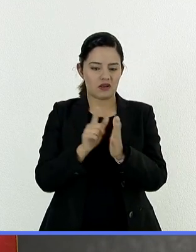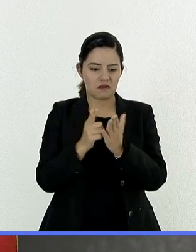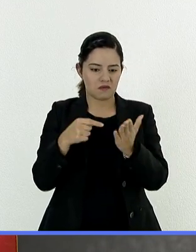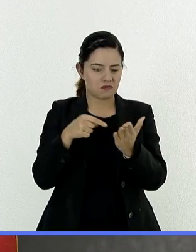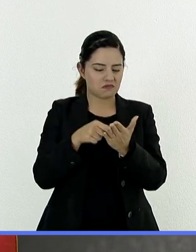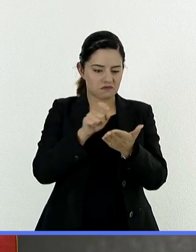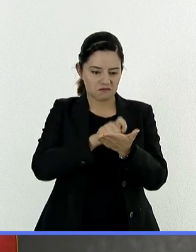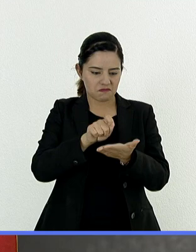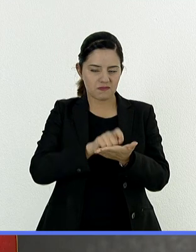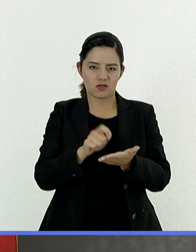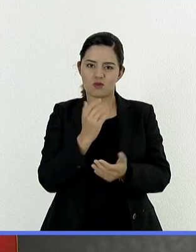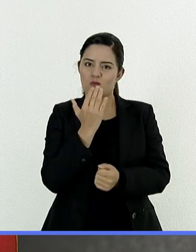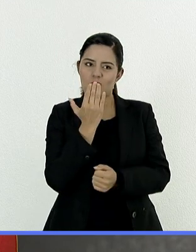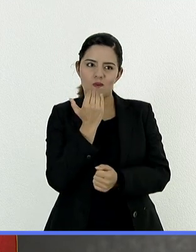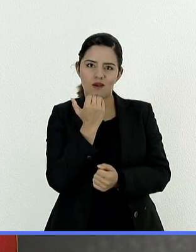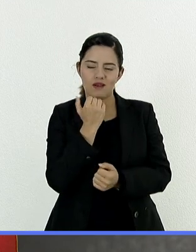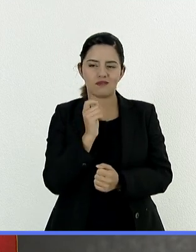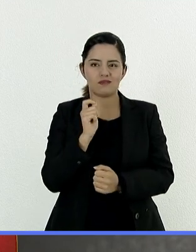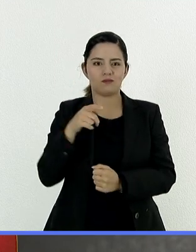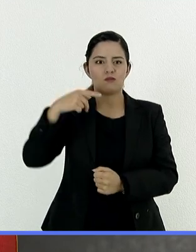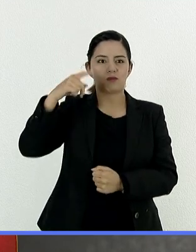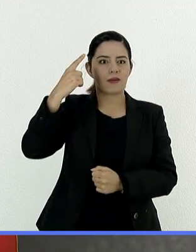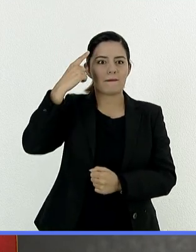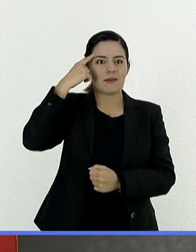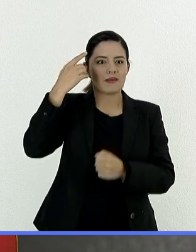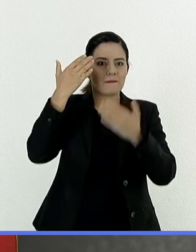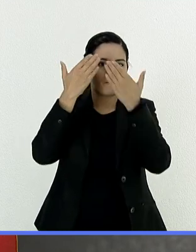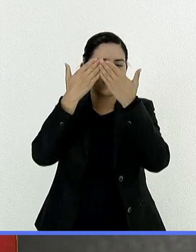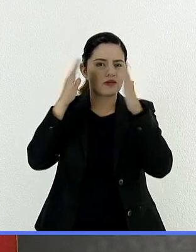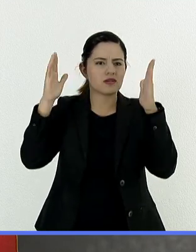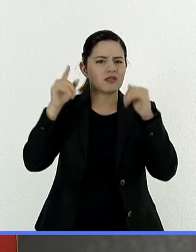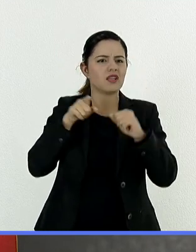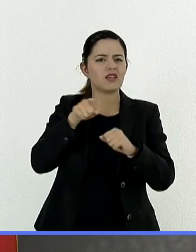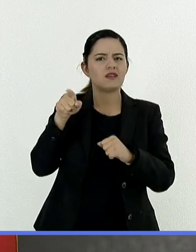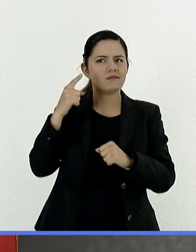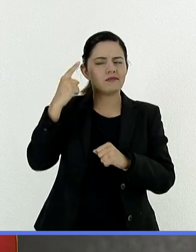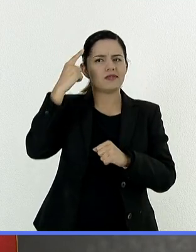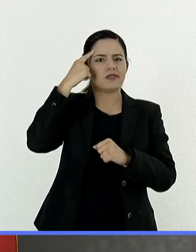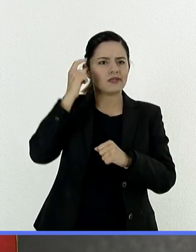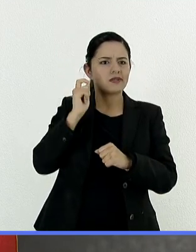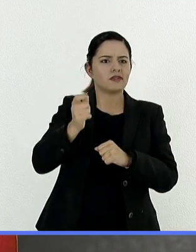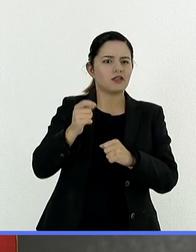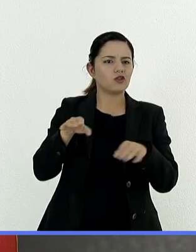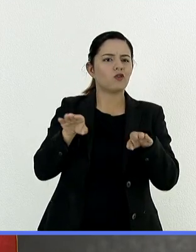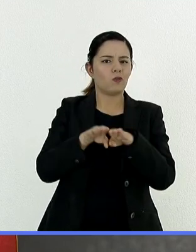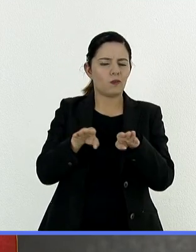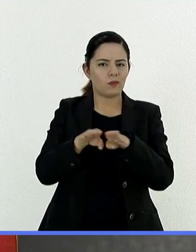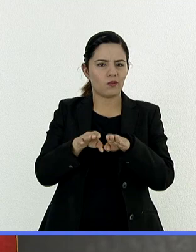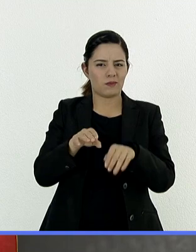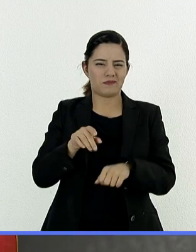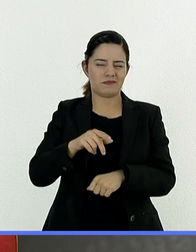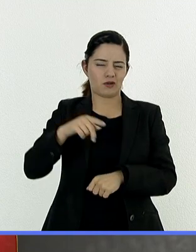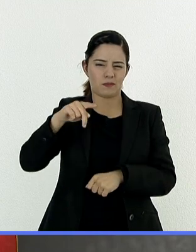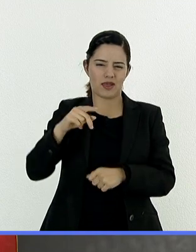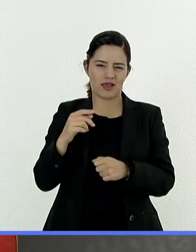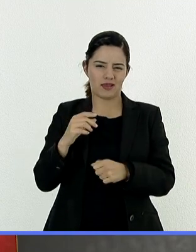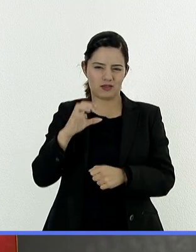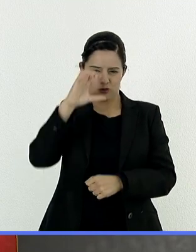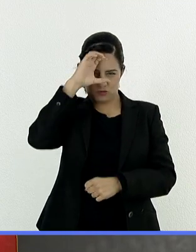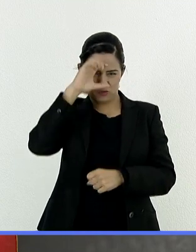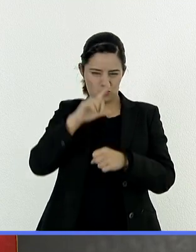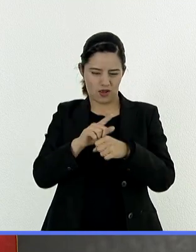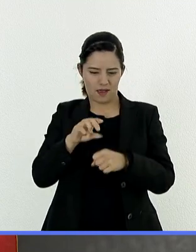escrita sobre todo de la cosmovisión de la de de la cosmogonía Maya y el popolvo es un tratado de eso